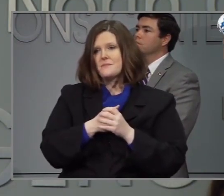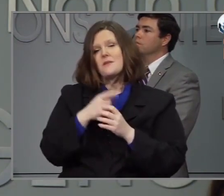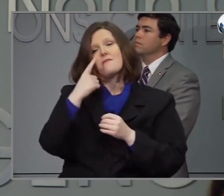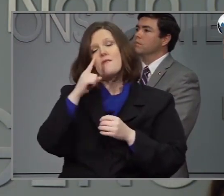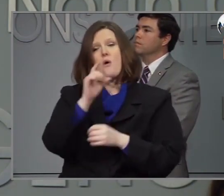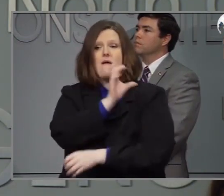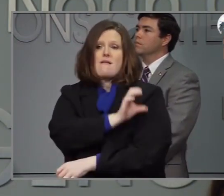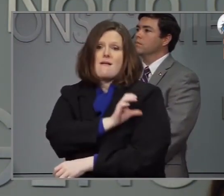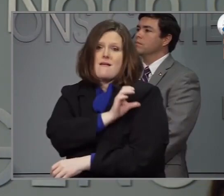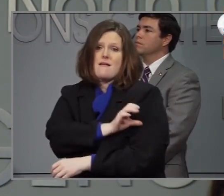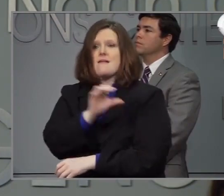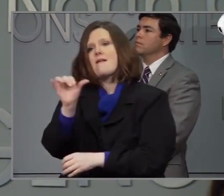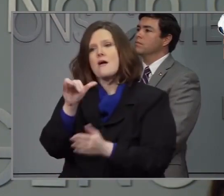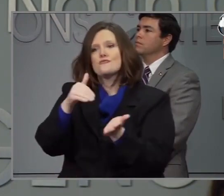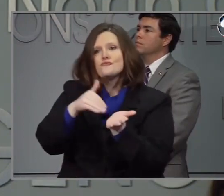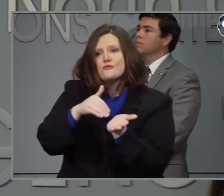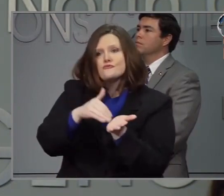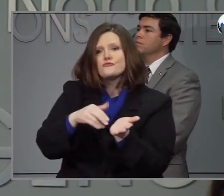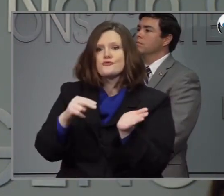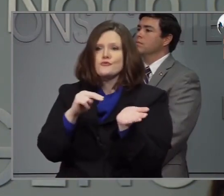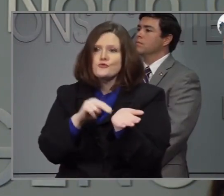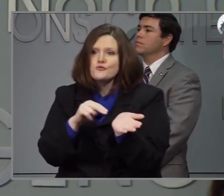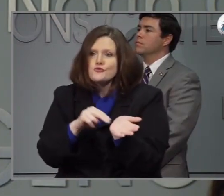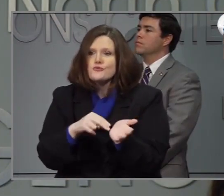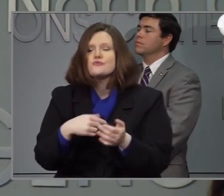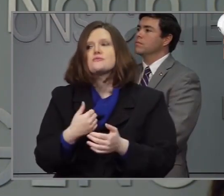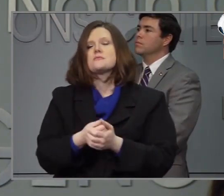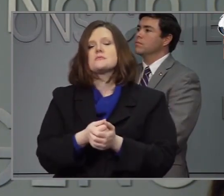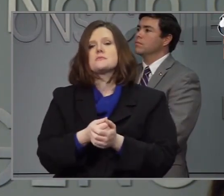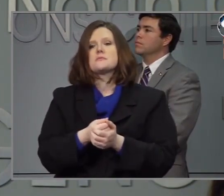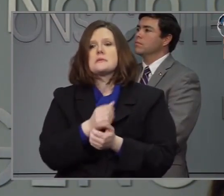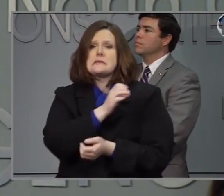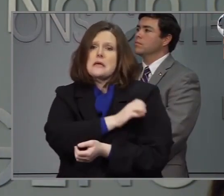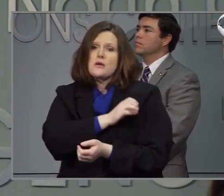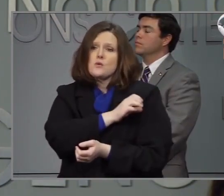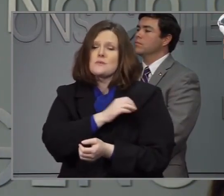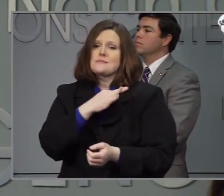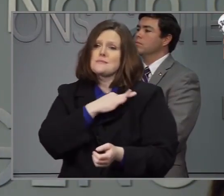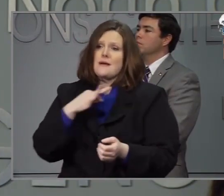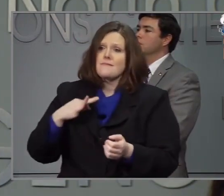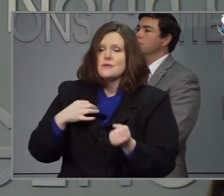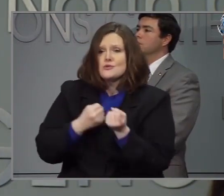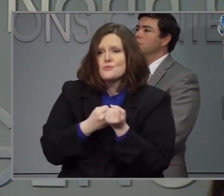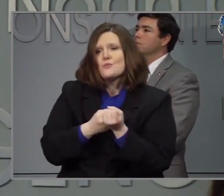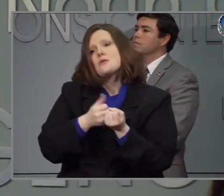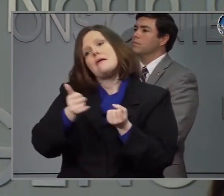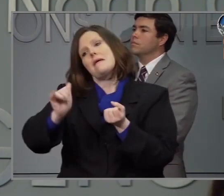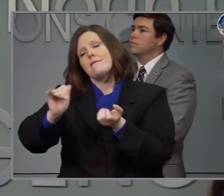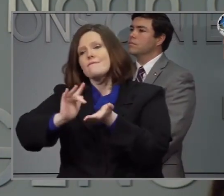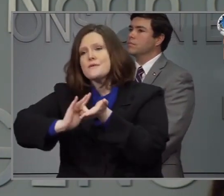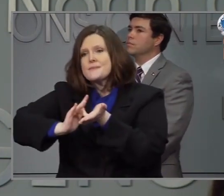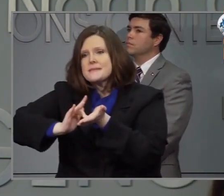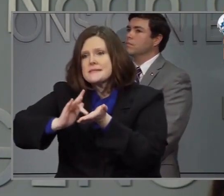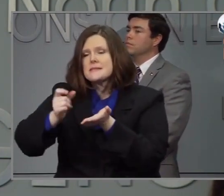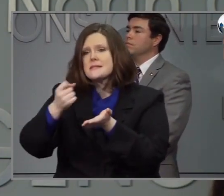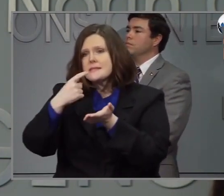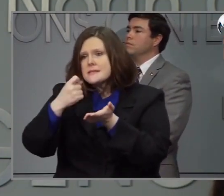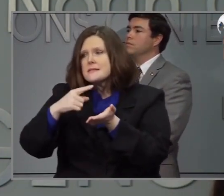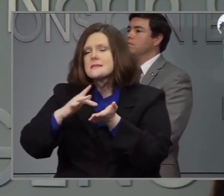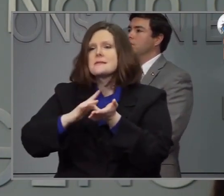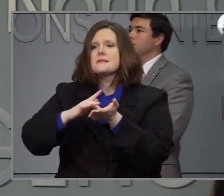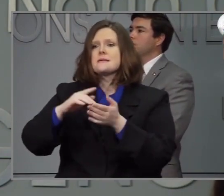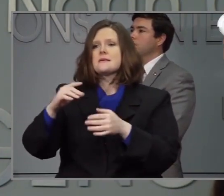más necesitamos proveedores clínicos doctores y enfermeras apoyo clínico como farmacéuticos